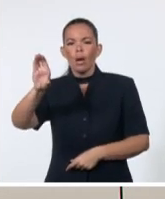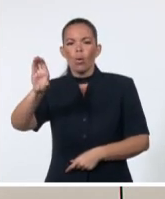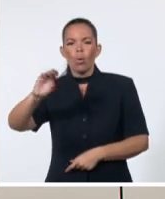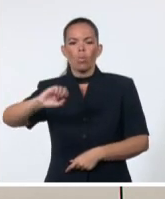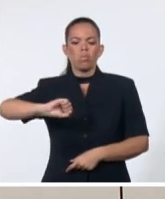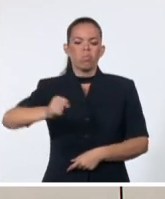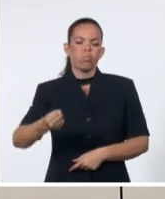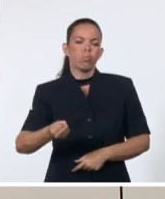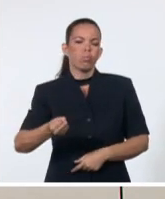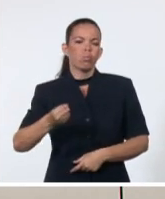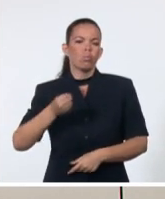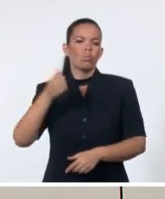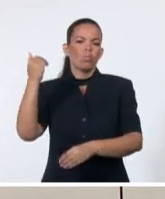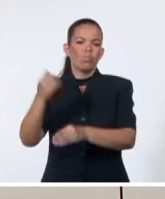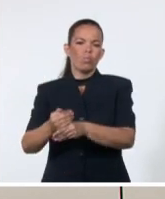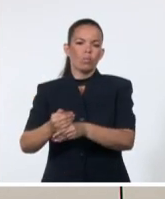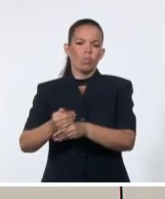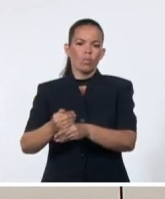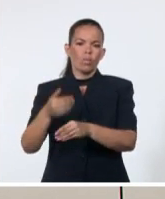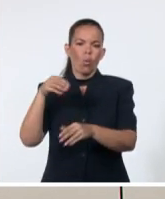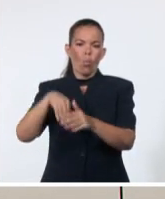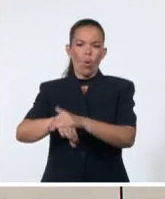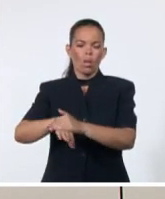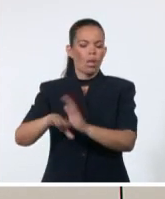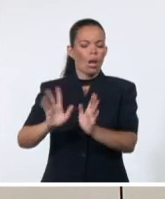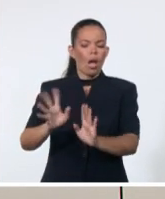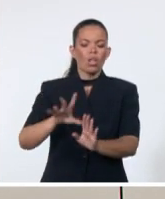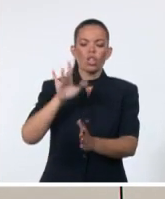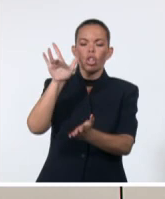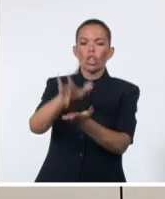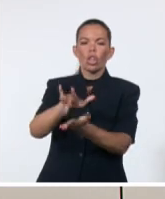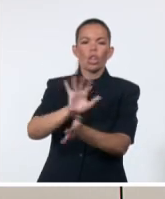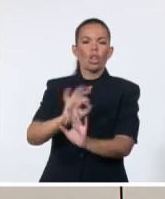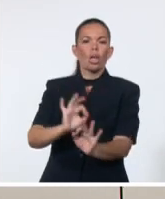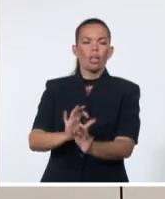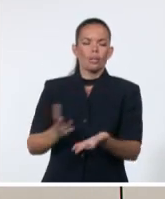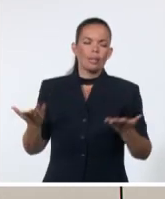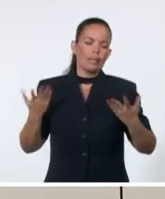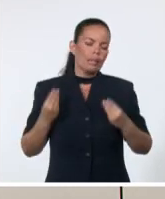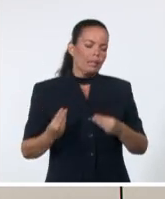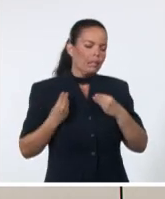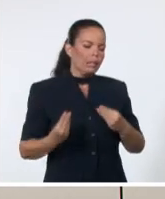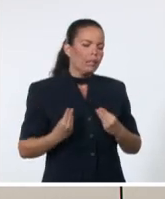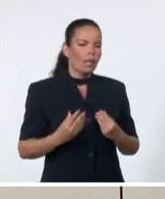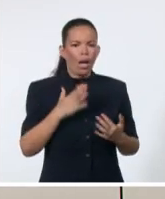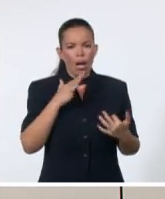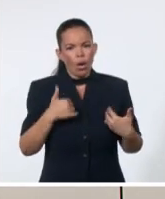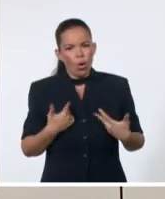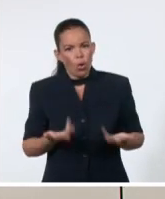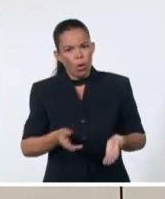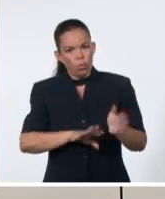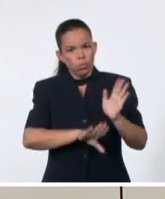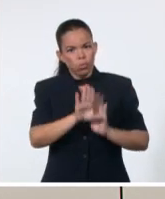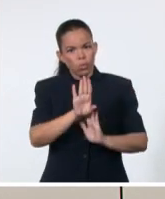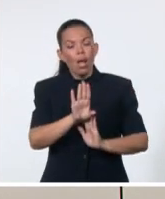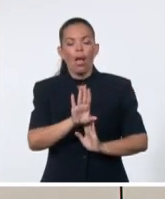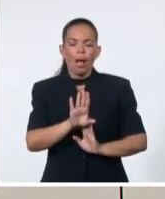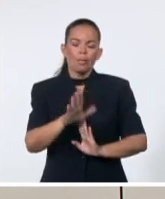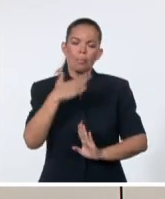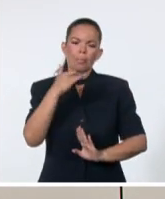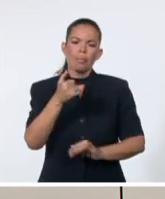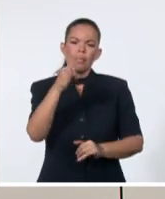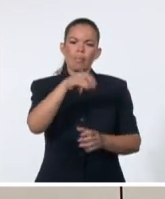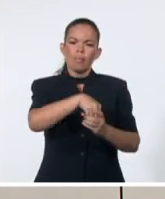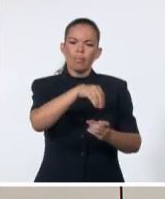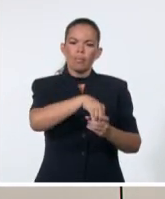pretensiones presidenciales del títere Juan Guaidó y la complicidad de la administración de Donald Trump. Es larga la lista de bienes y